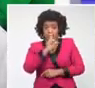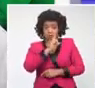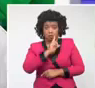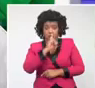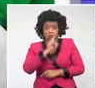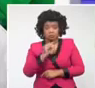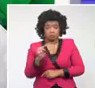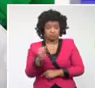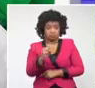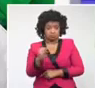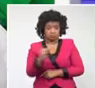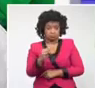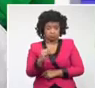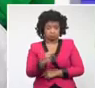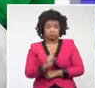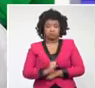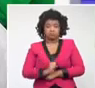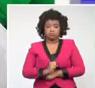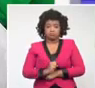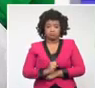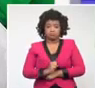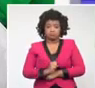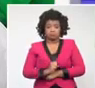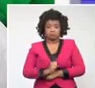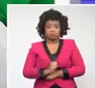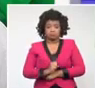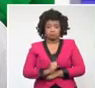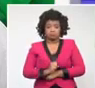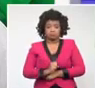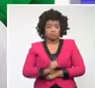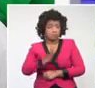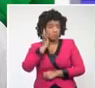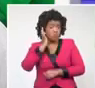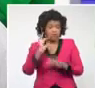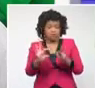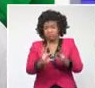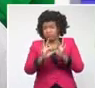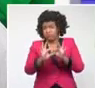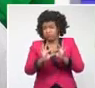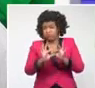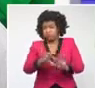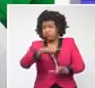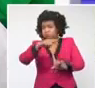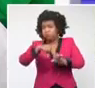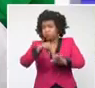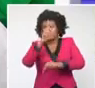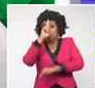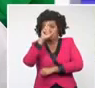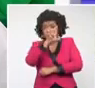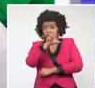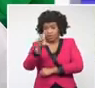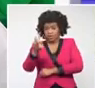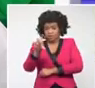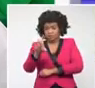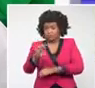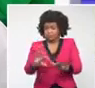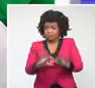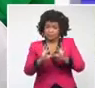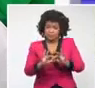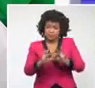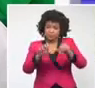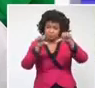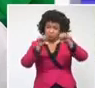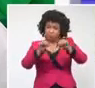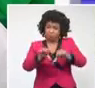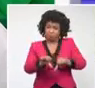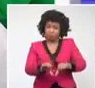negativos, se trasladó para la terapia intensiva del Hospital General Enrique Cabrera, que es el centro de